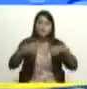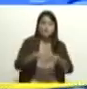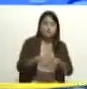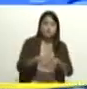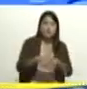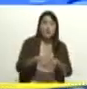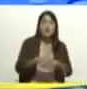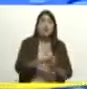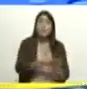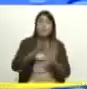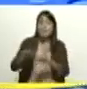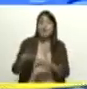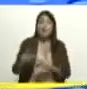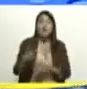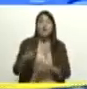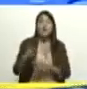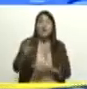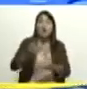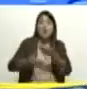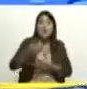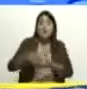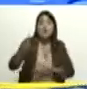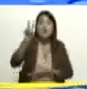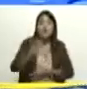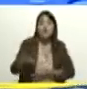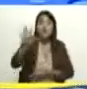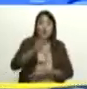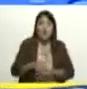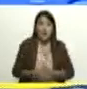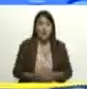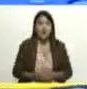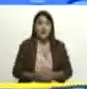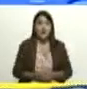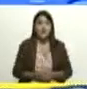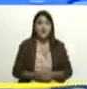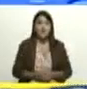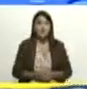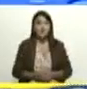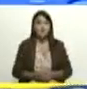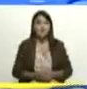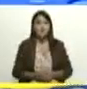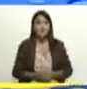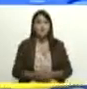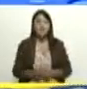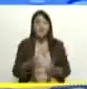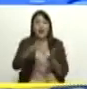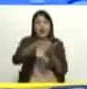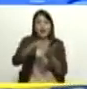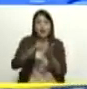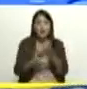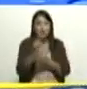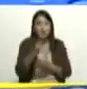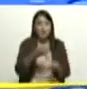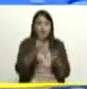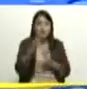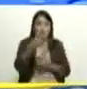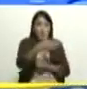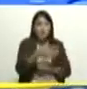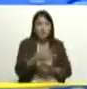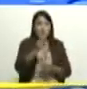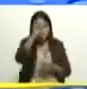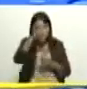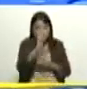economía venezolana y el impacto en todas las aristas de la economía venezolana: agricultura, pesca, industrias,